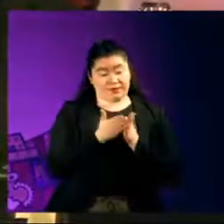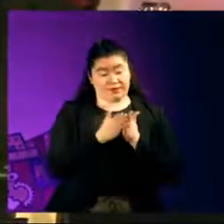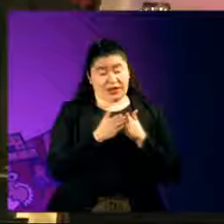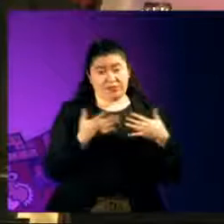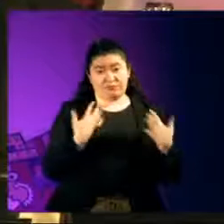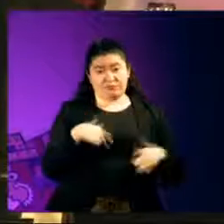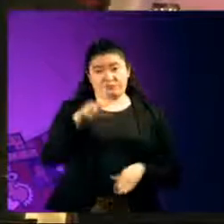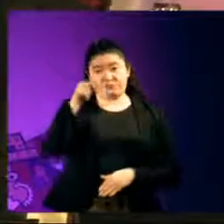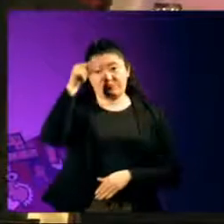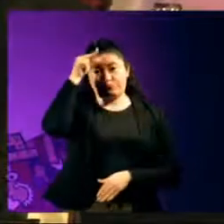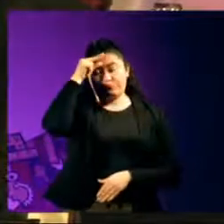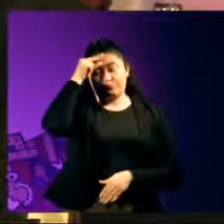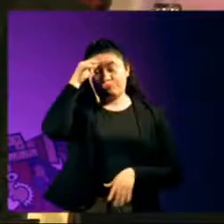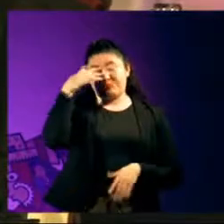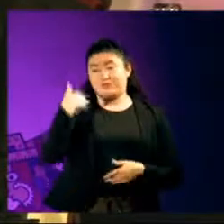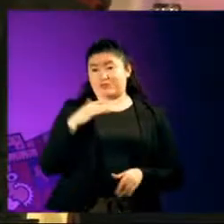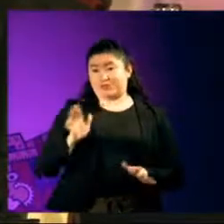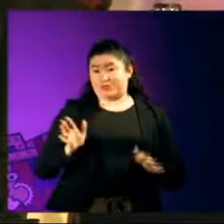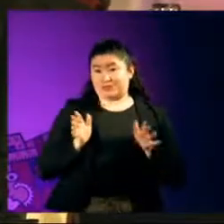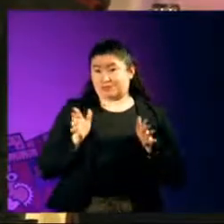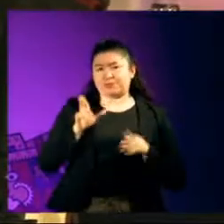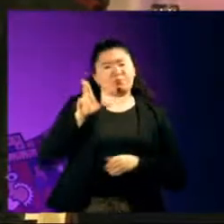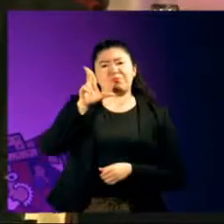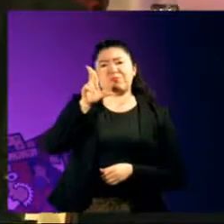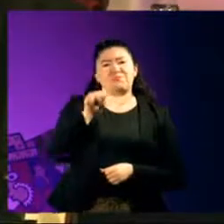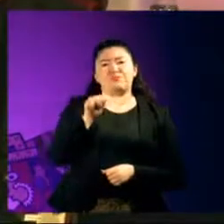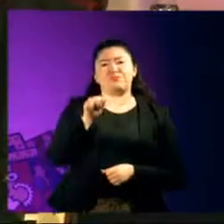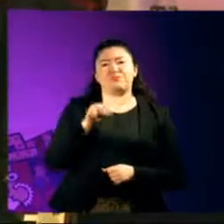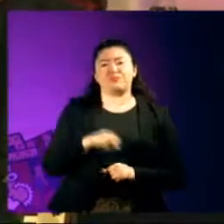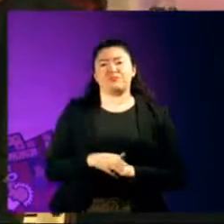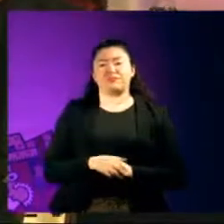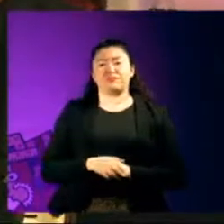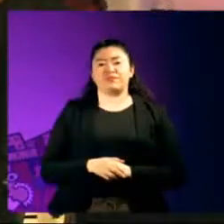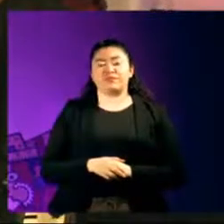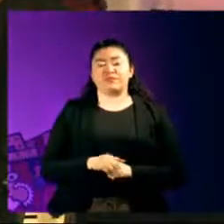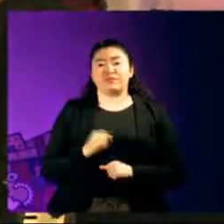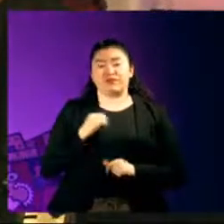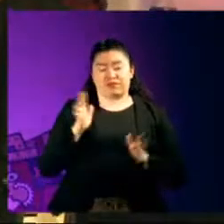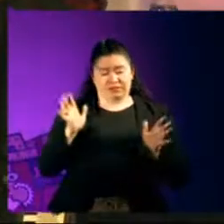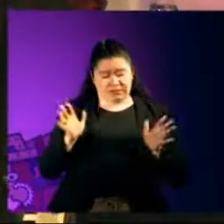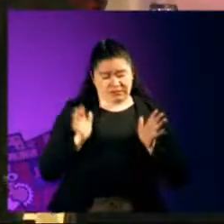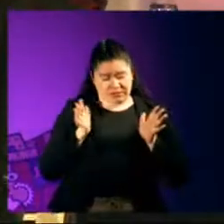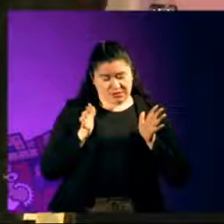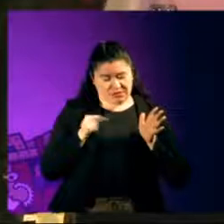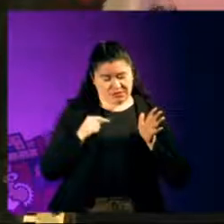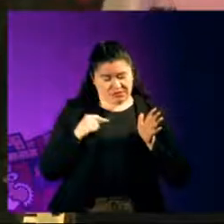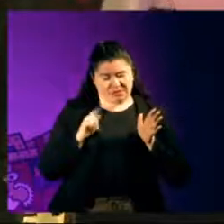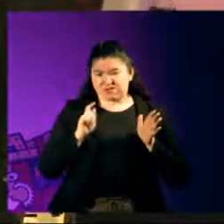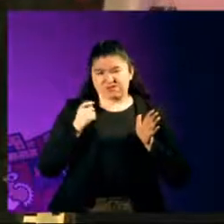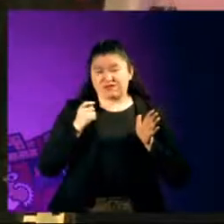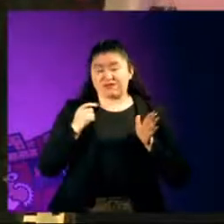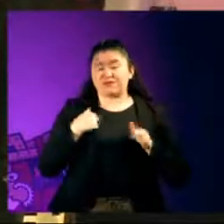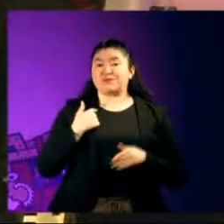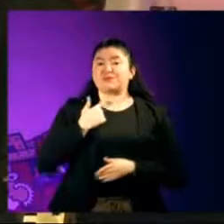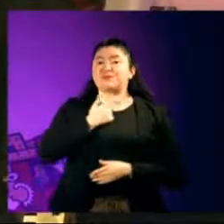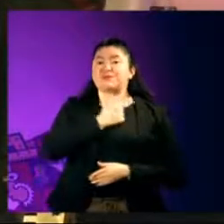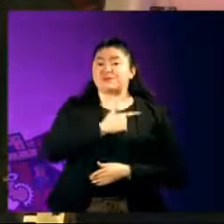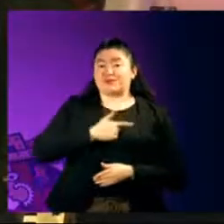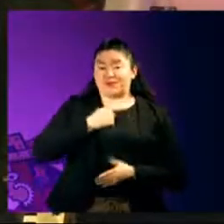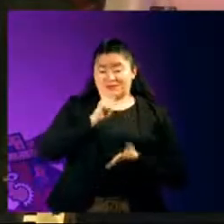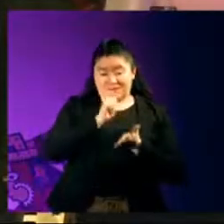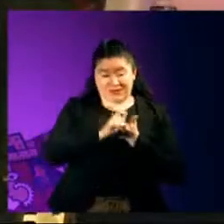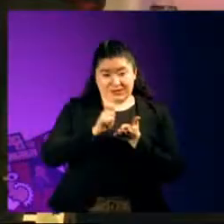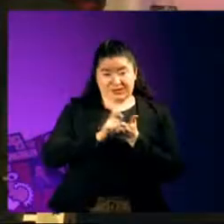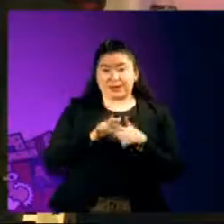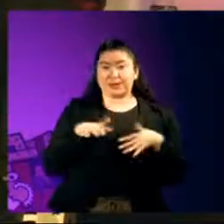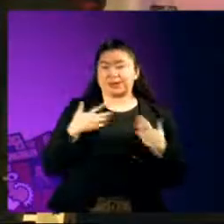inteligente me sorprende sorpresa no es la palabra me da mucho gusto que me sorprenda tu escritura y